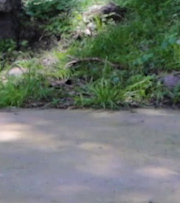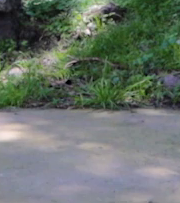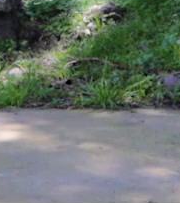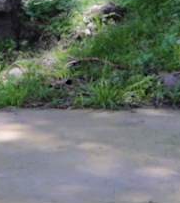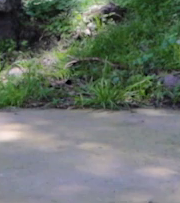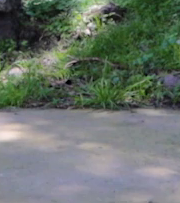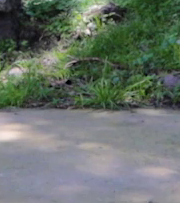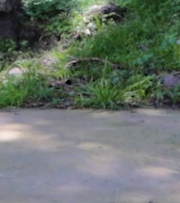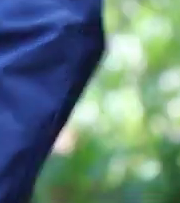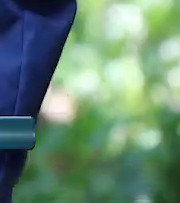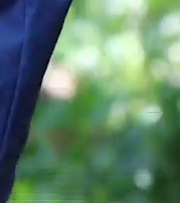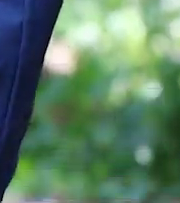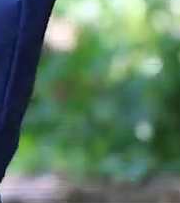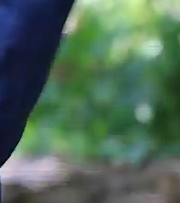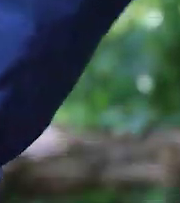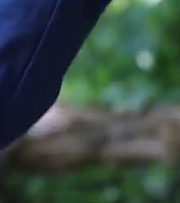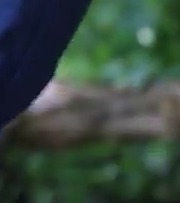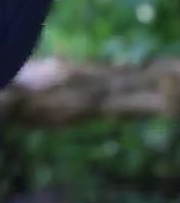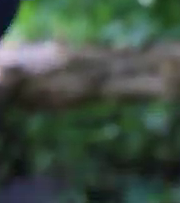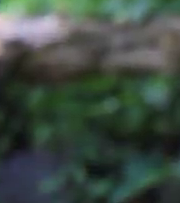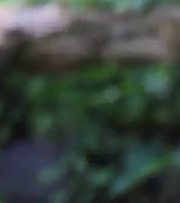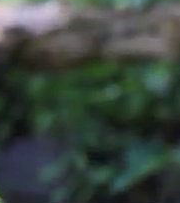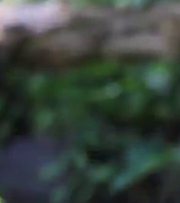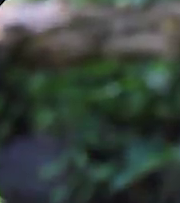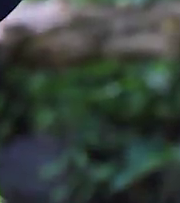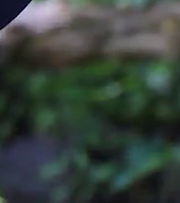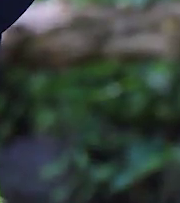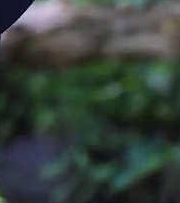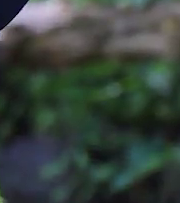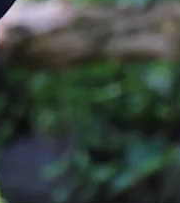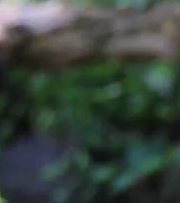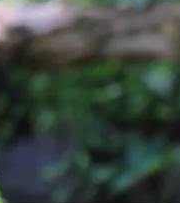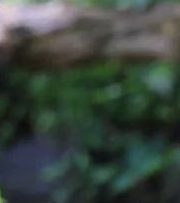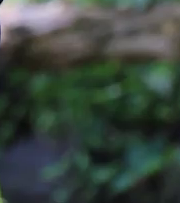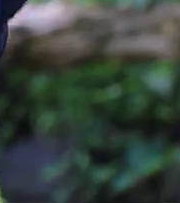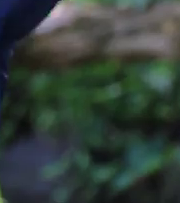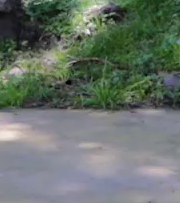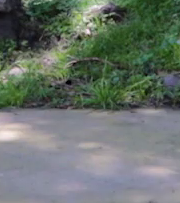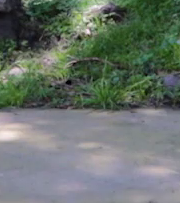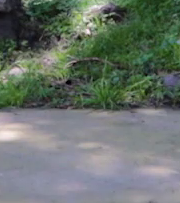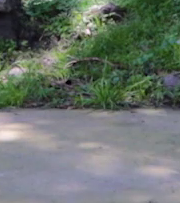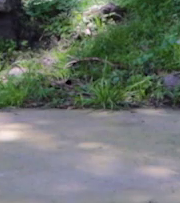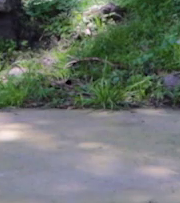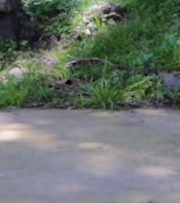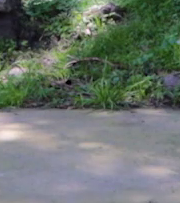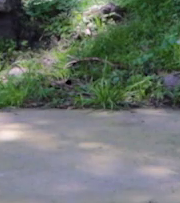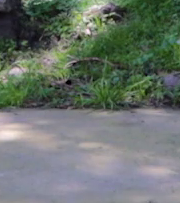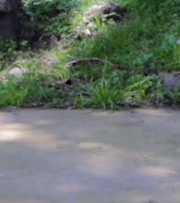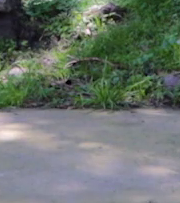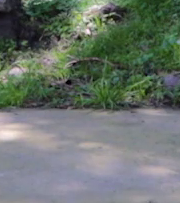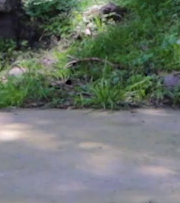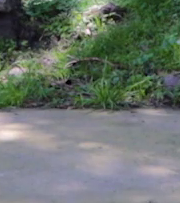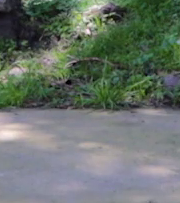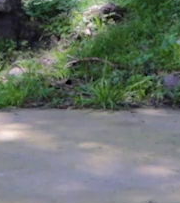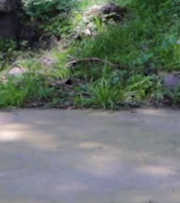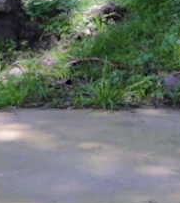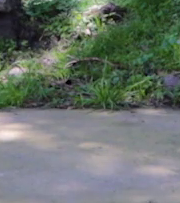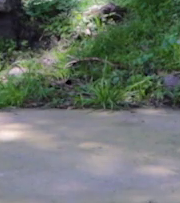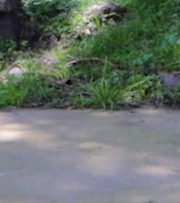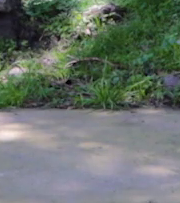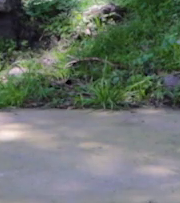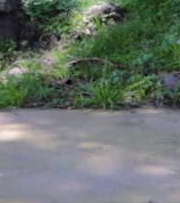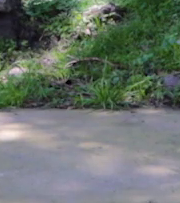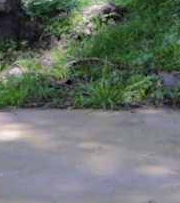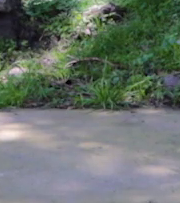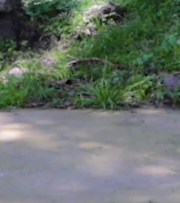uno más bien muy bien claro que sí descansamos ya